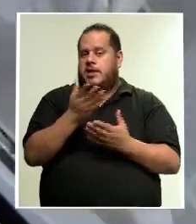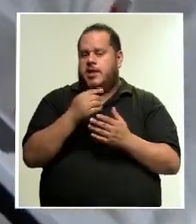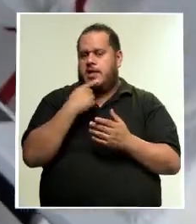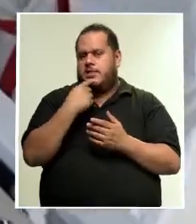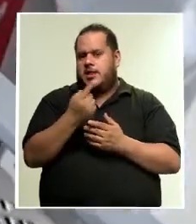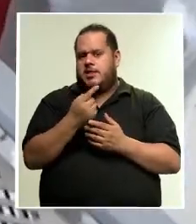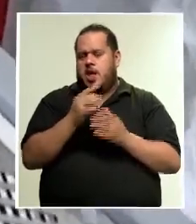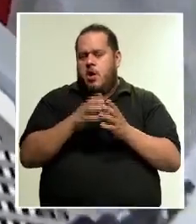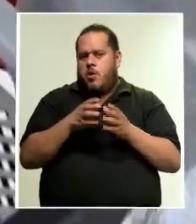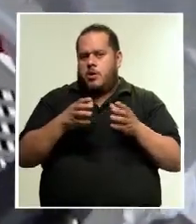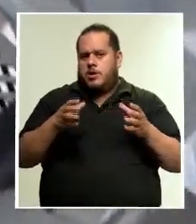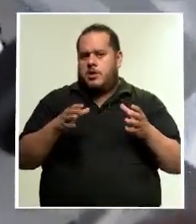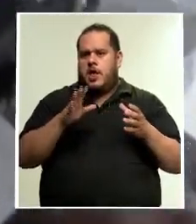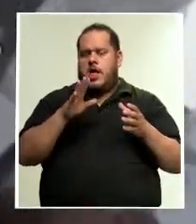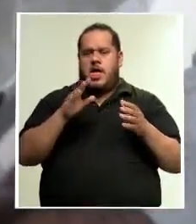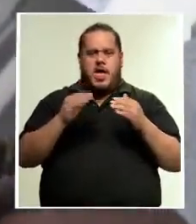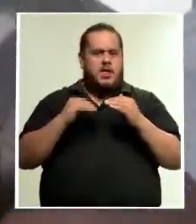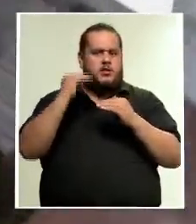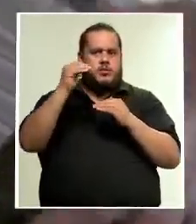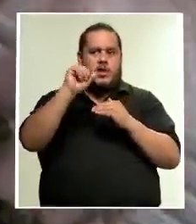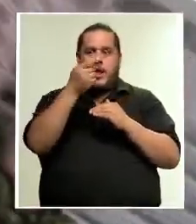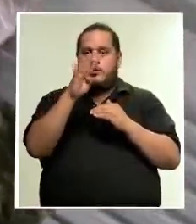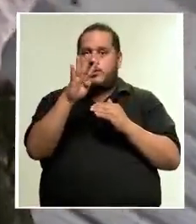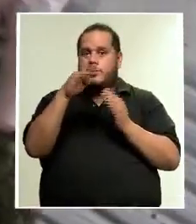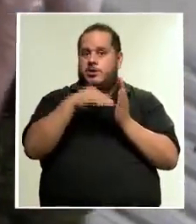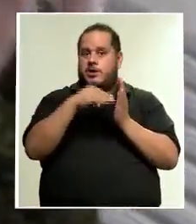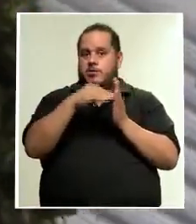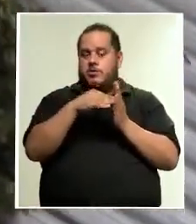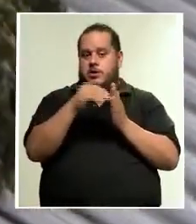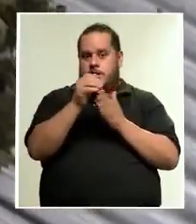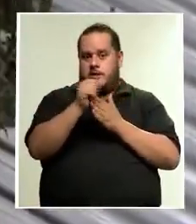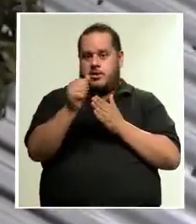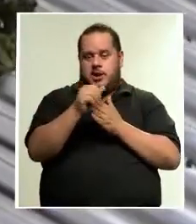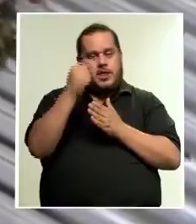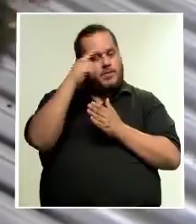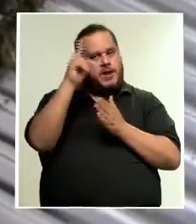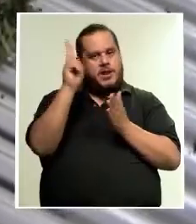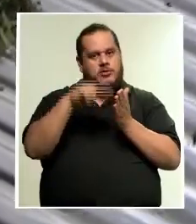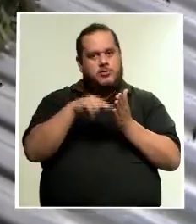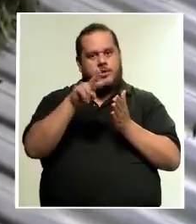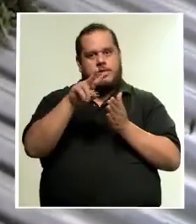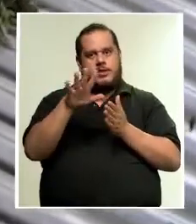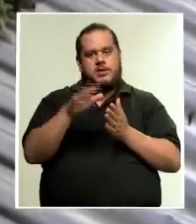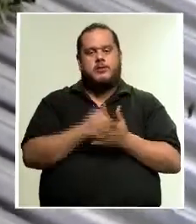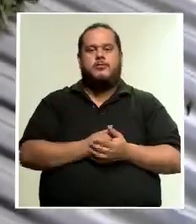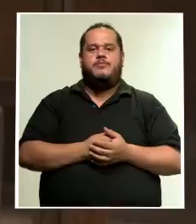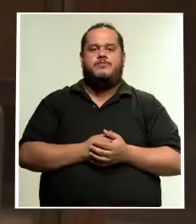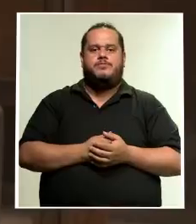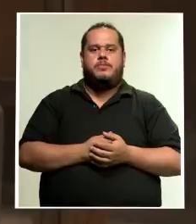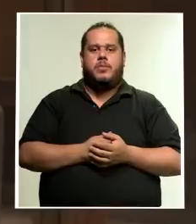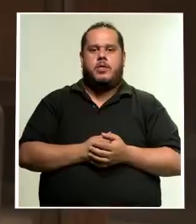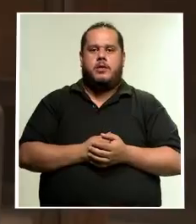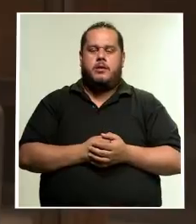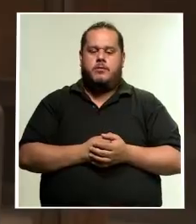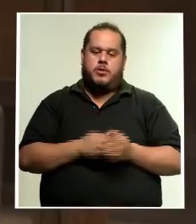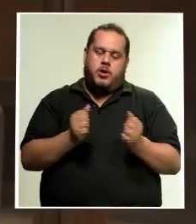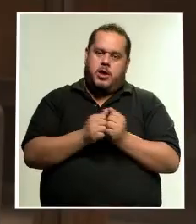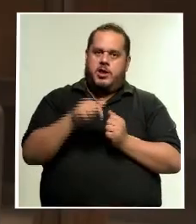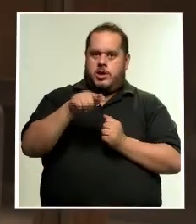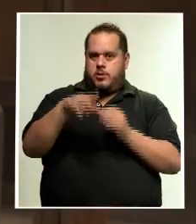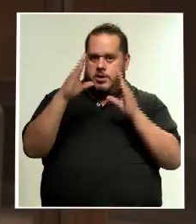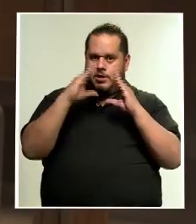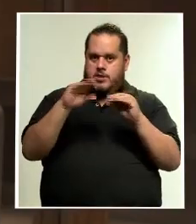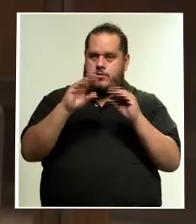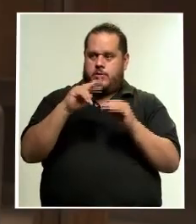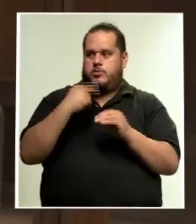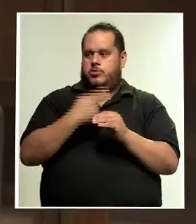señalan un crecimiento superior a los 14 millones de dólares para el 2025. Bueno, y con esta información